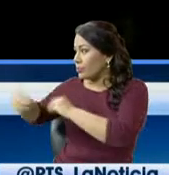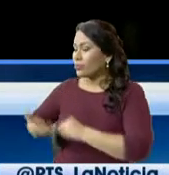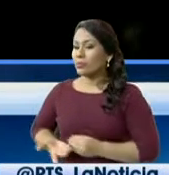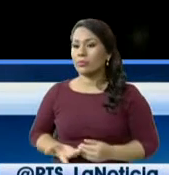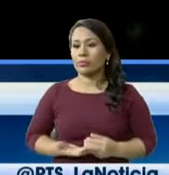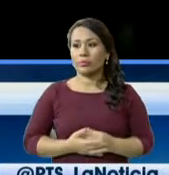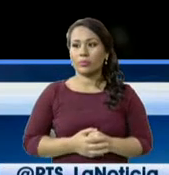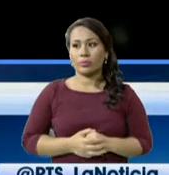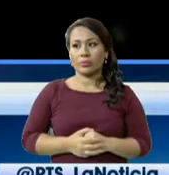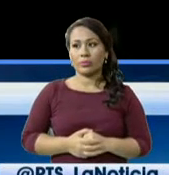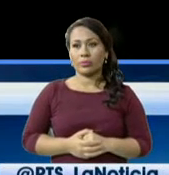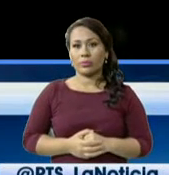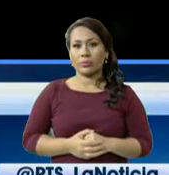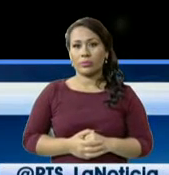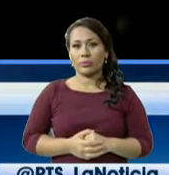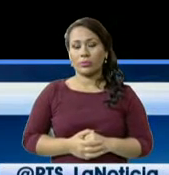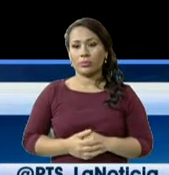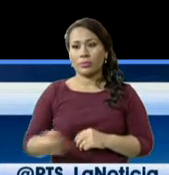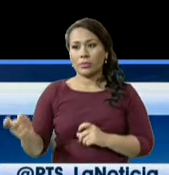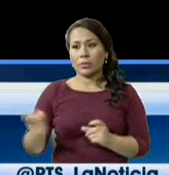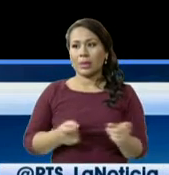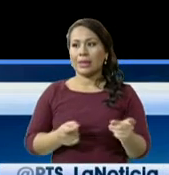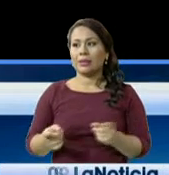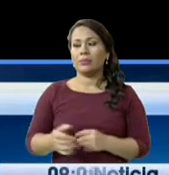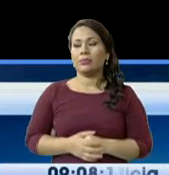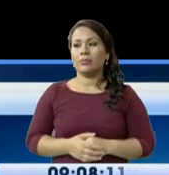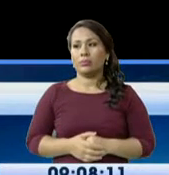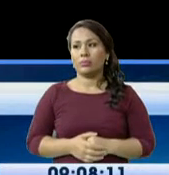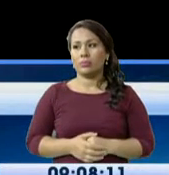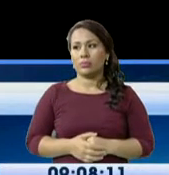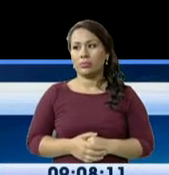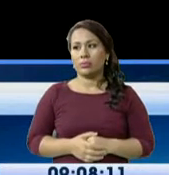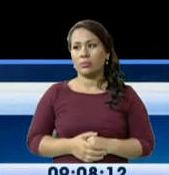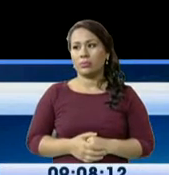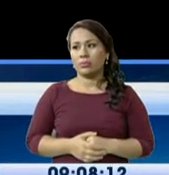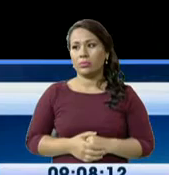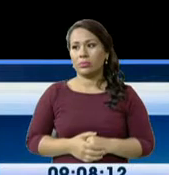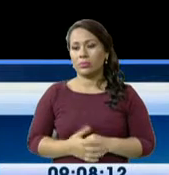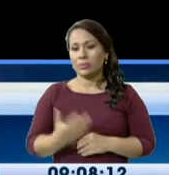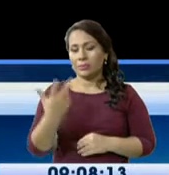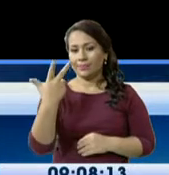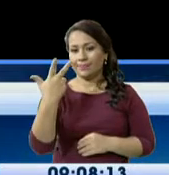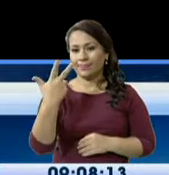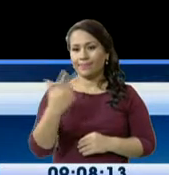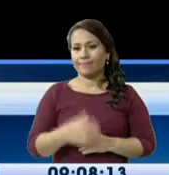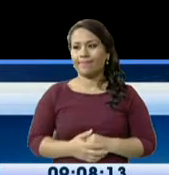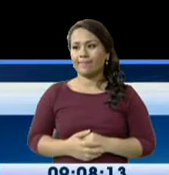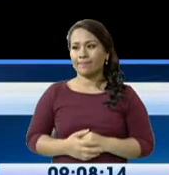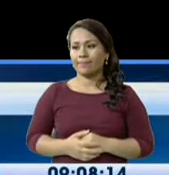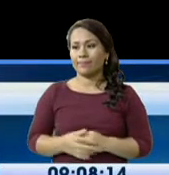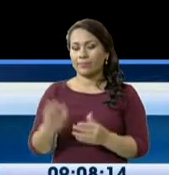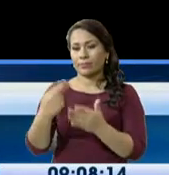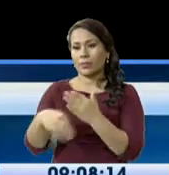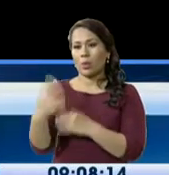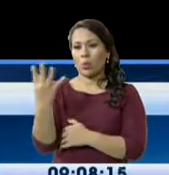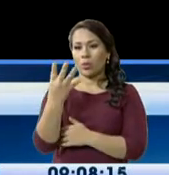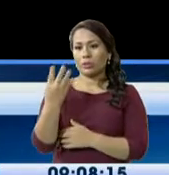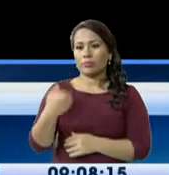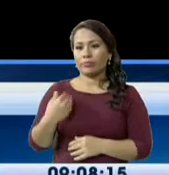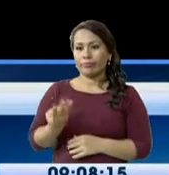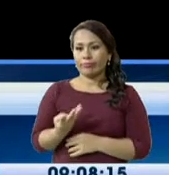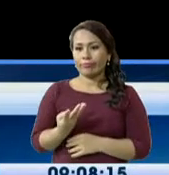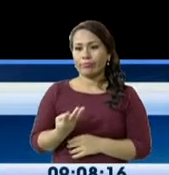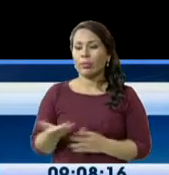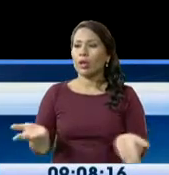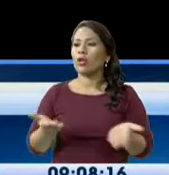es. Señora, ¿en su casa cuántas personas hay? Tres. ¿Con usted cuatro? Sí. Cuatro.